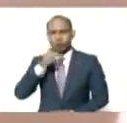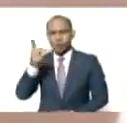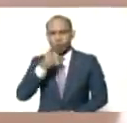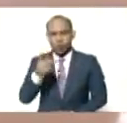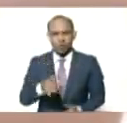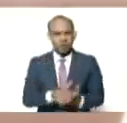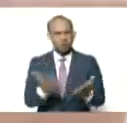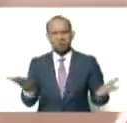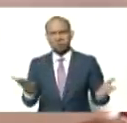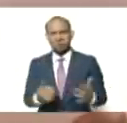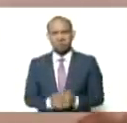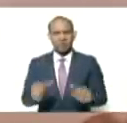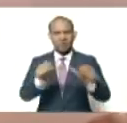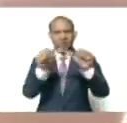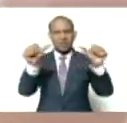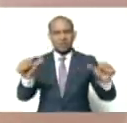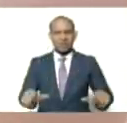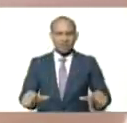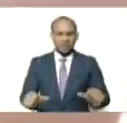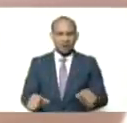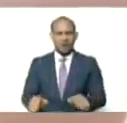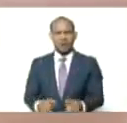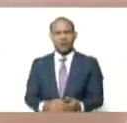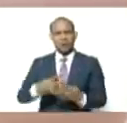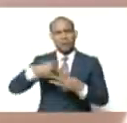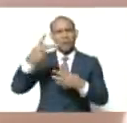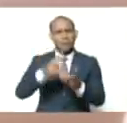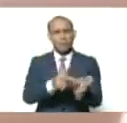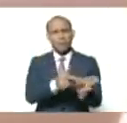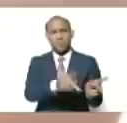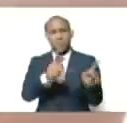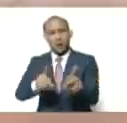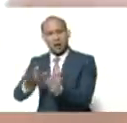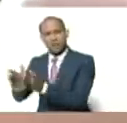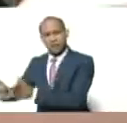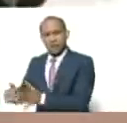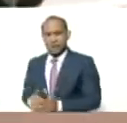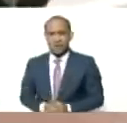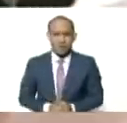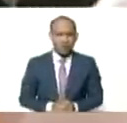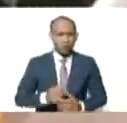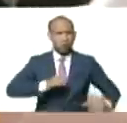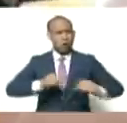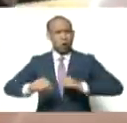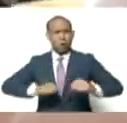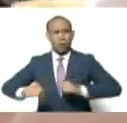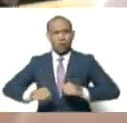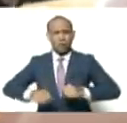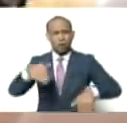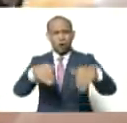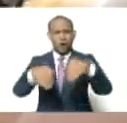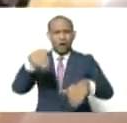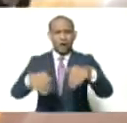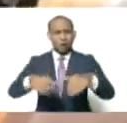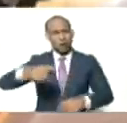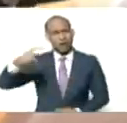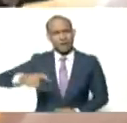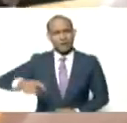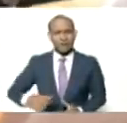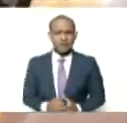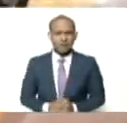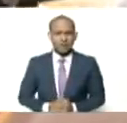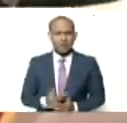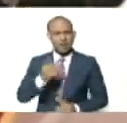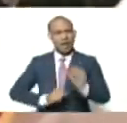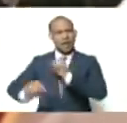procurando con ello la sistematización, planificación, seguimiento y control de las movilizaciones electorales necesarias en